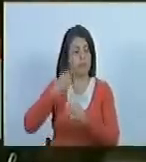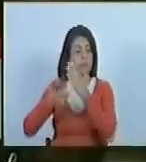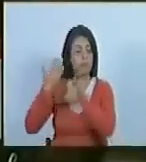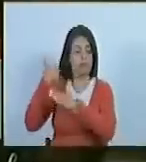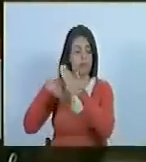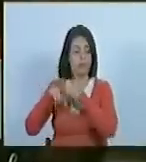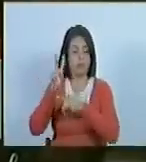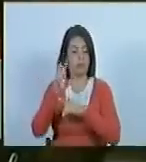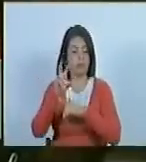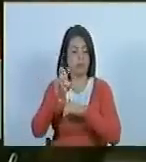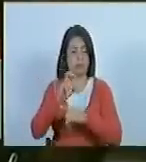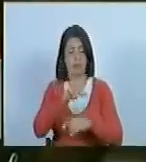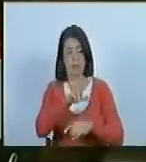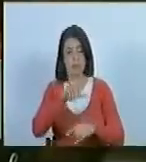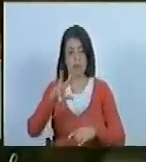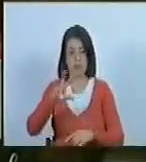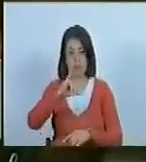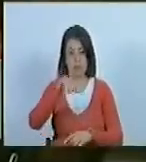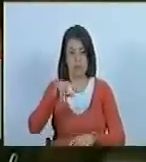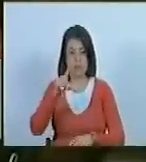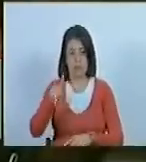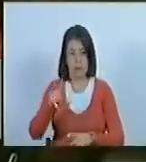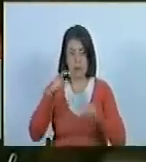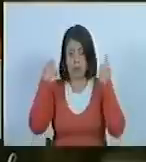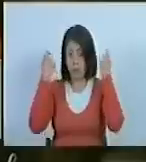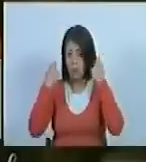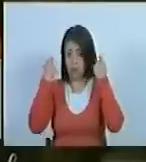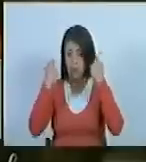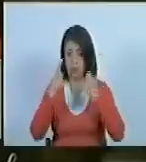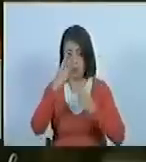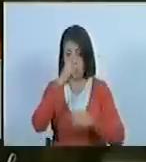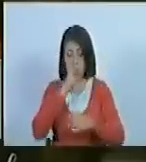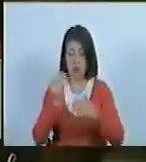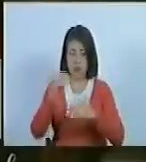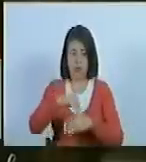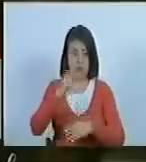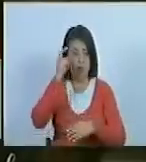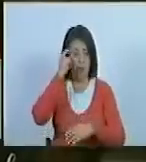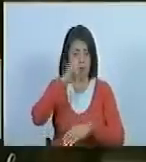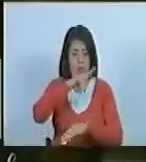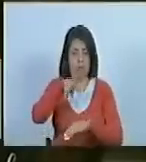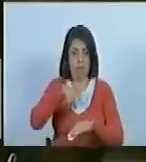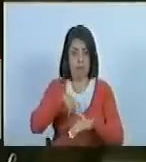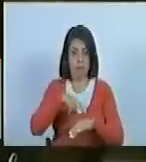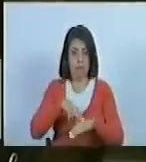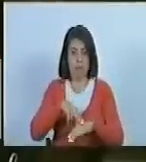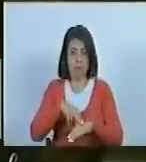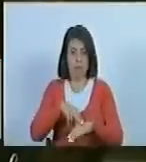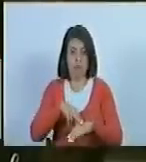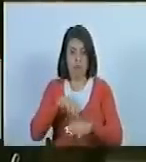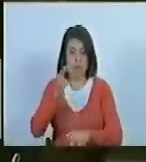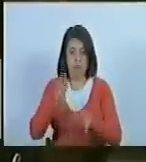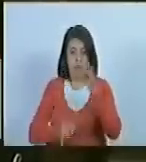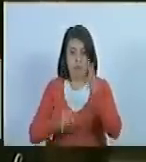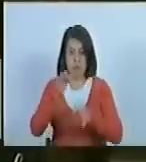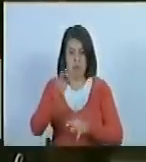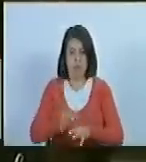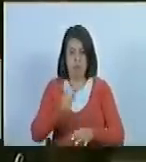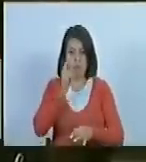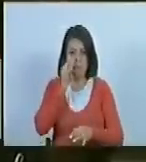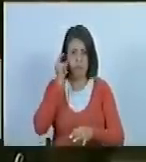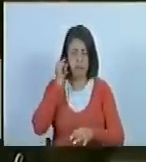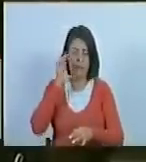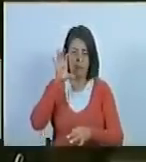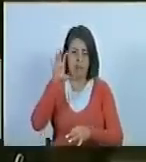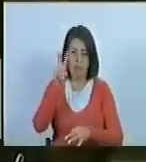pasado viernes 23 de junio celebramos un año más del Día Nacional de los Abogados y las Abogadas de